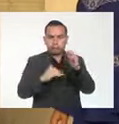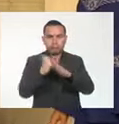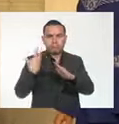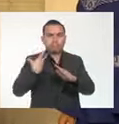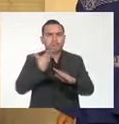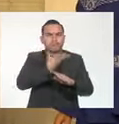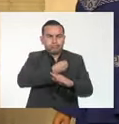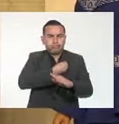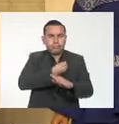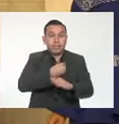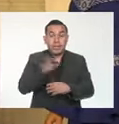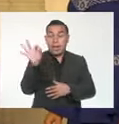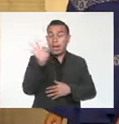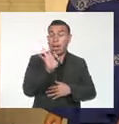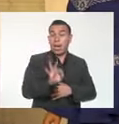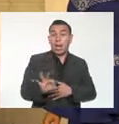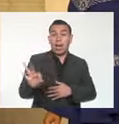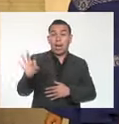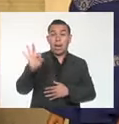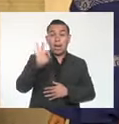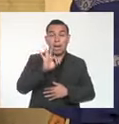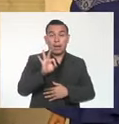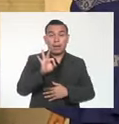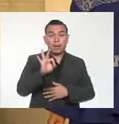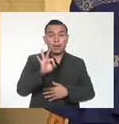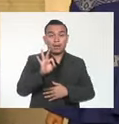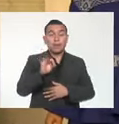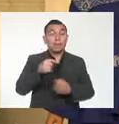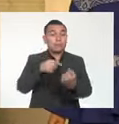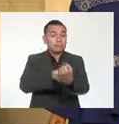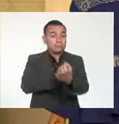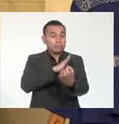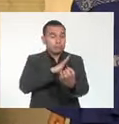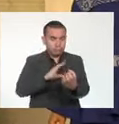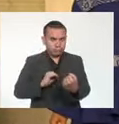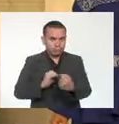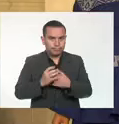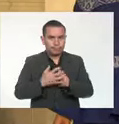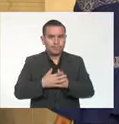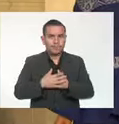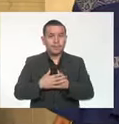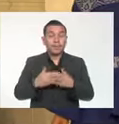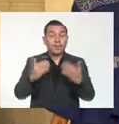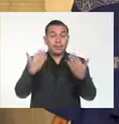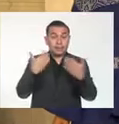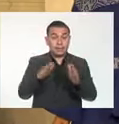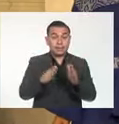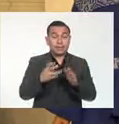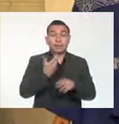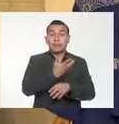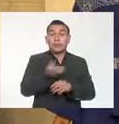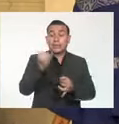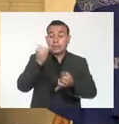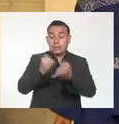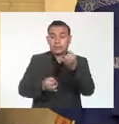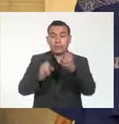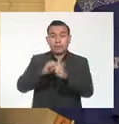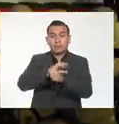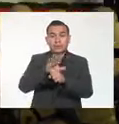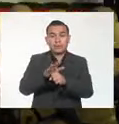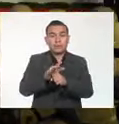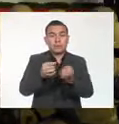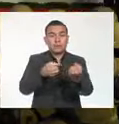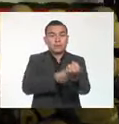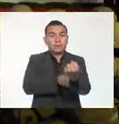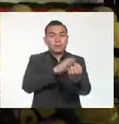dejar de un nivel mejor que el Hospital El Salvador. Y una vez que superemos la pandemia, el Hospital